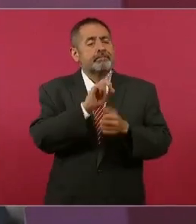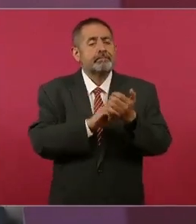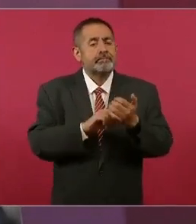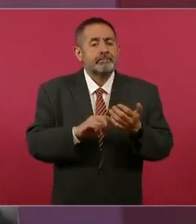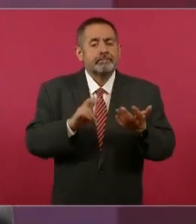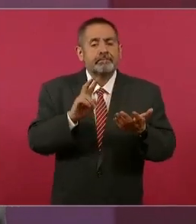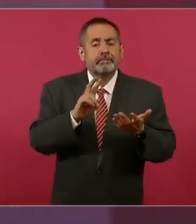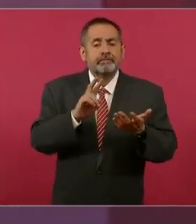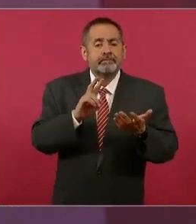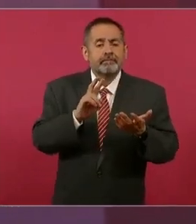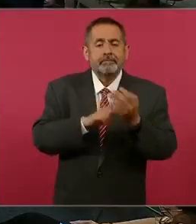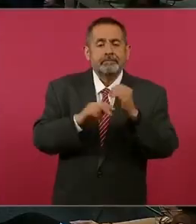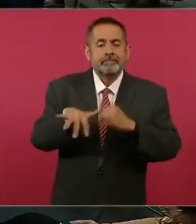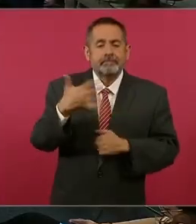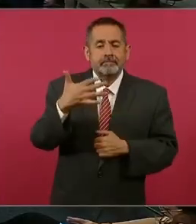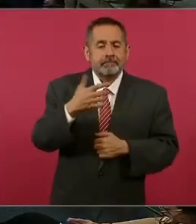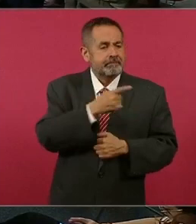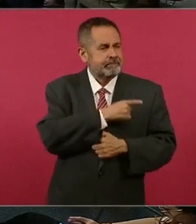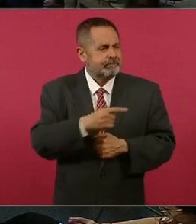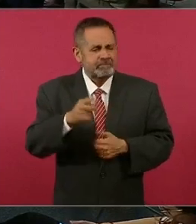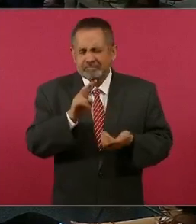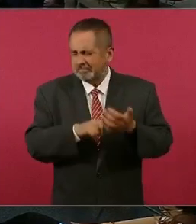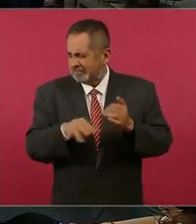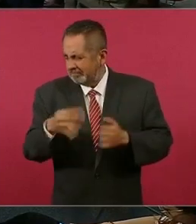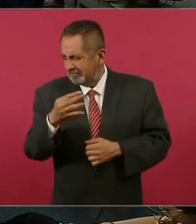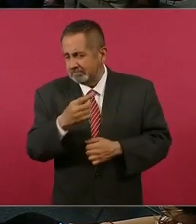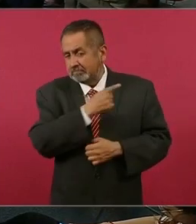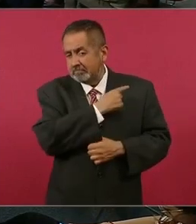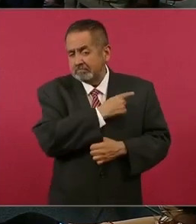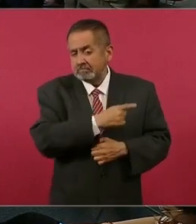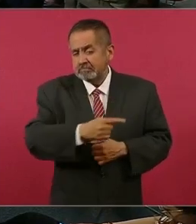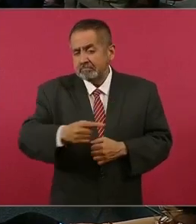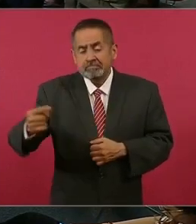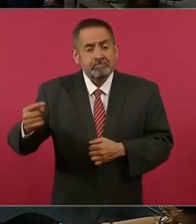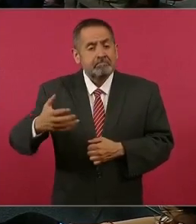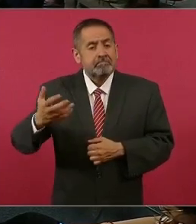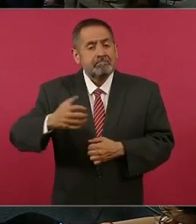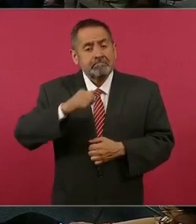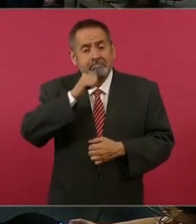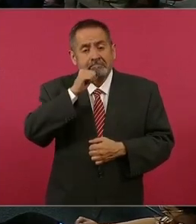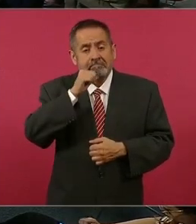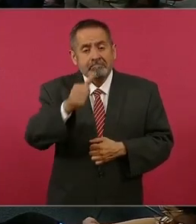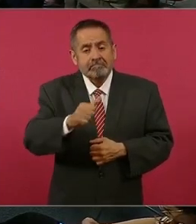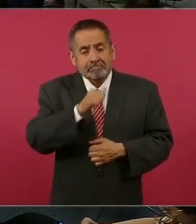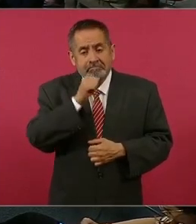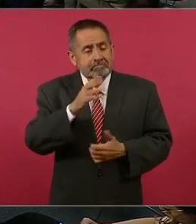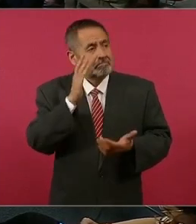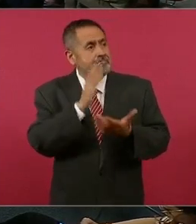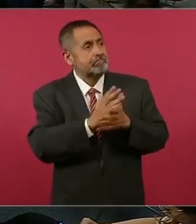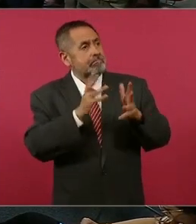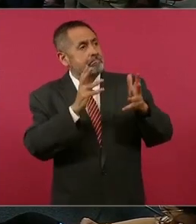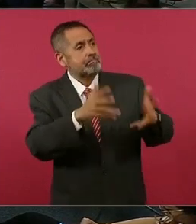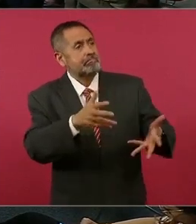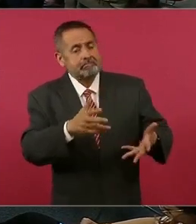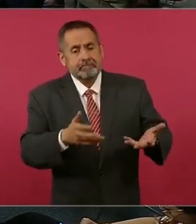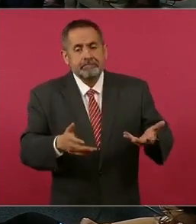15 o el 14, del 14, parada la obra,